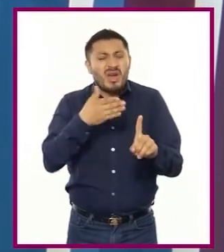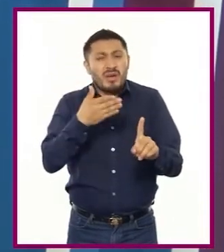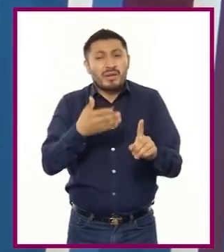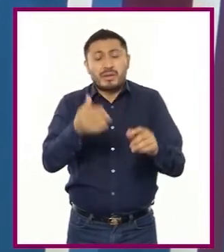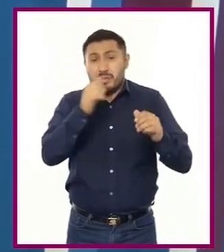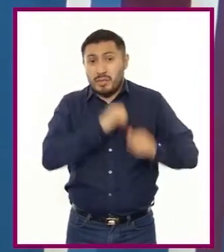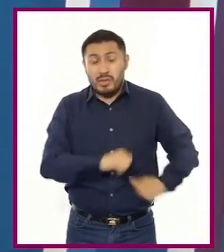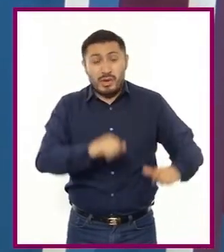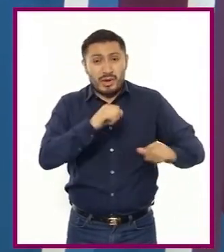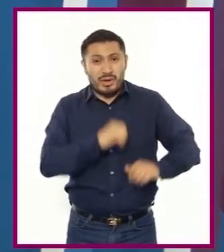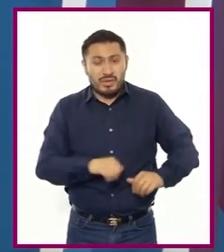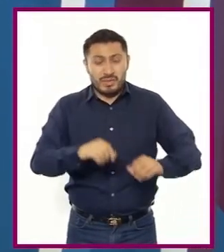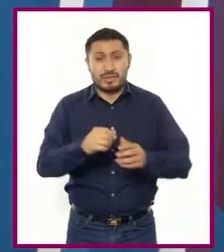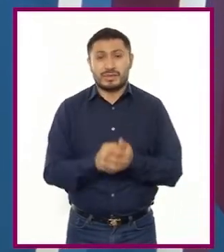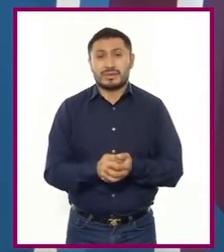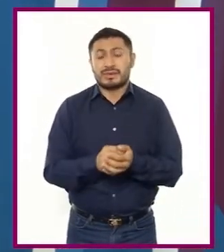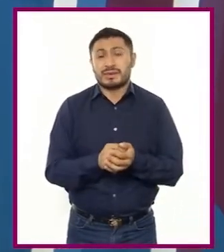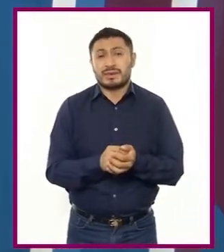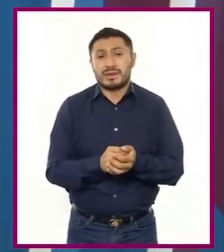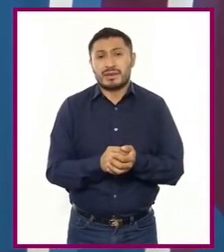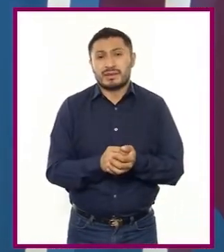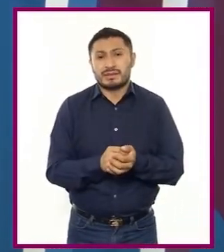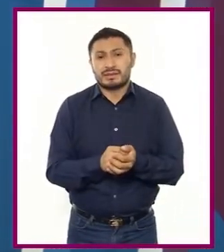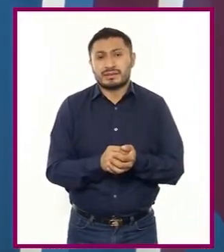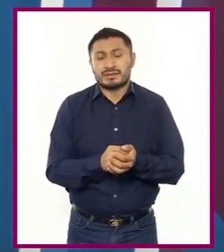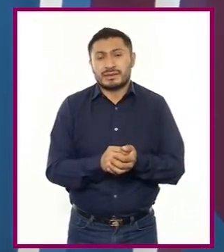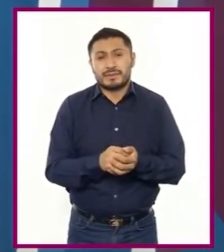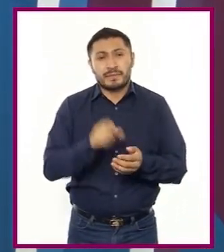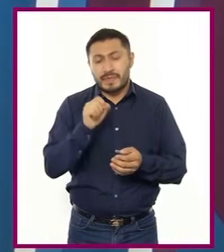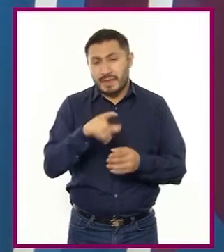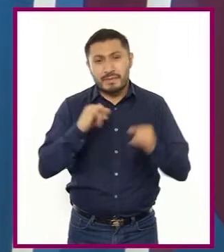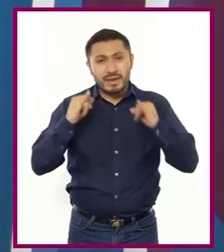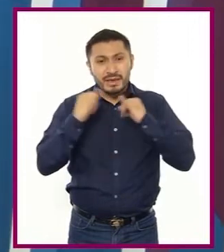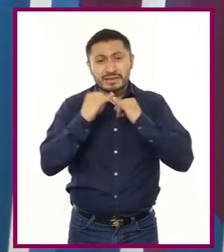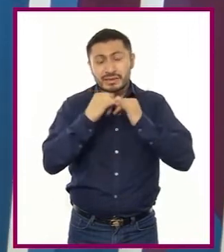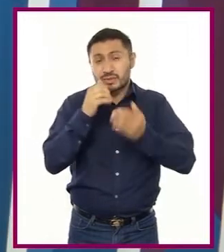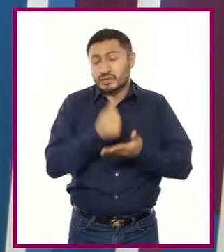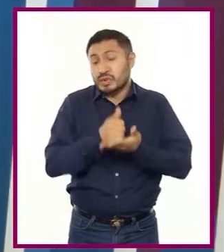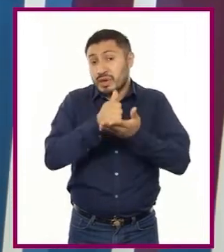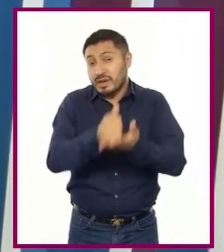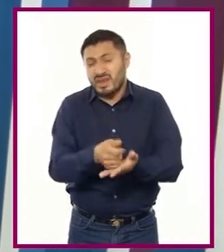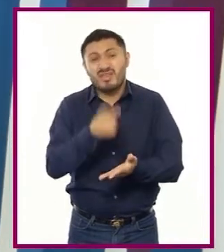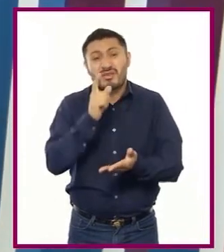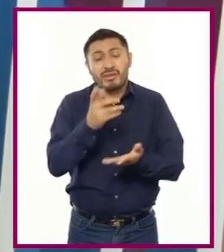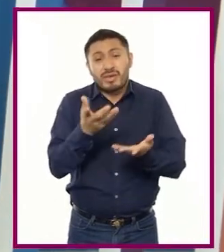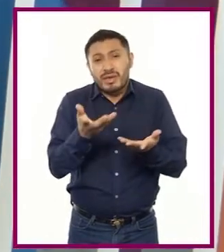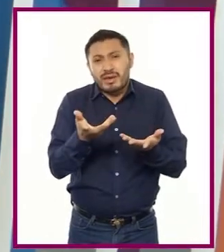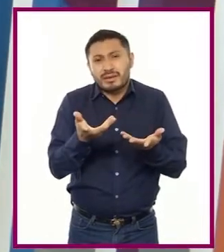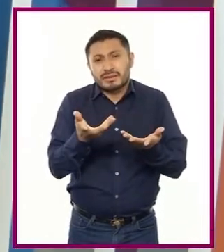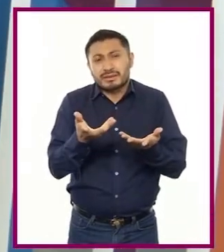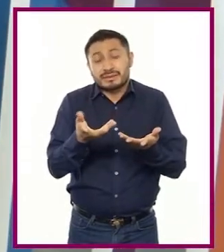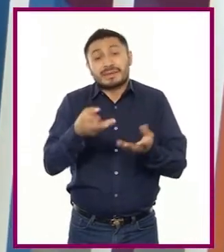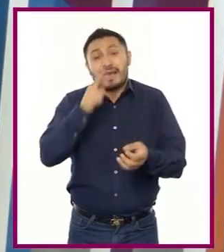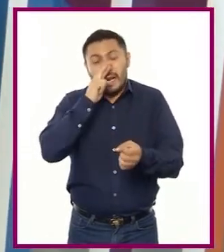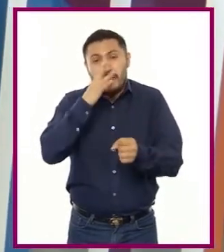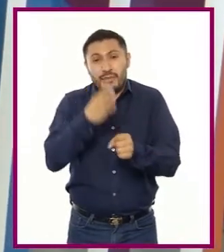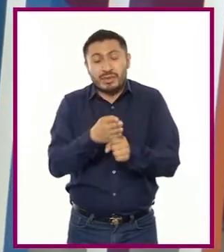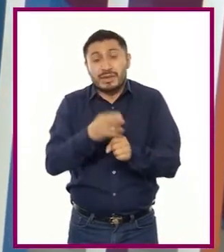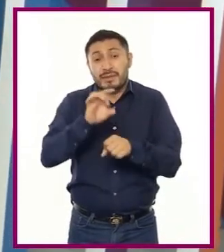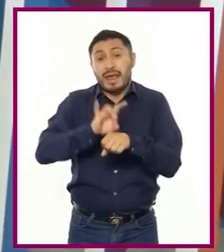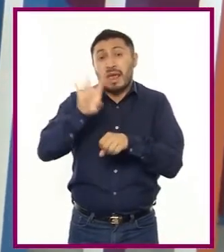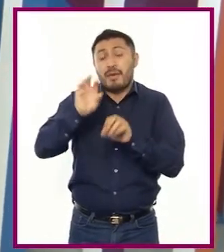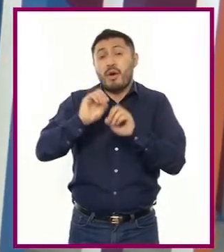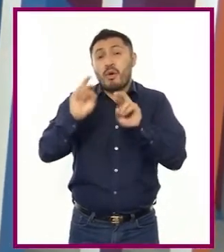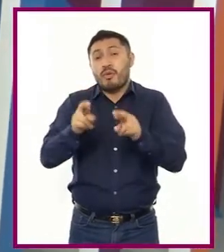de autoridades remitentes e instituciones intermediarias, las cuales se encargarán de enviar o